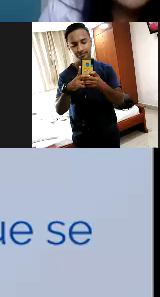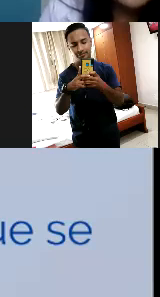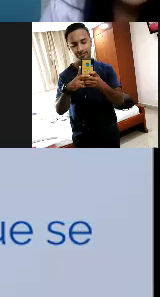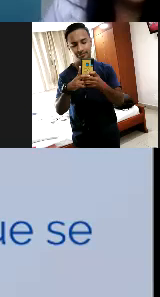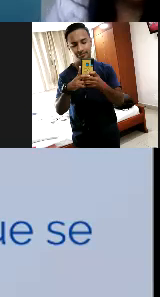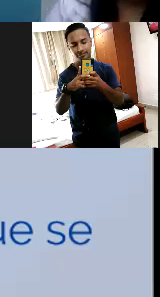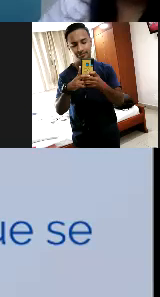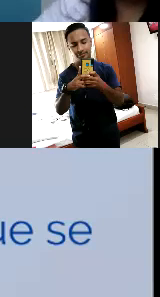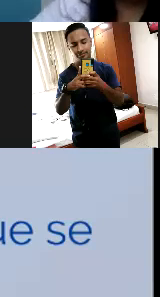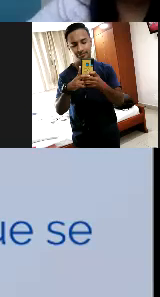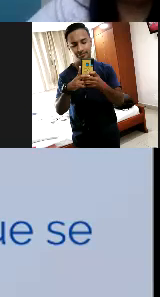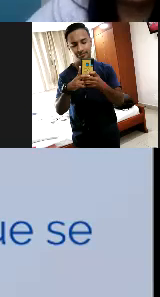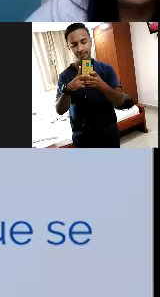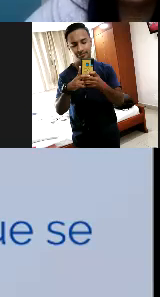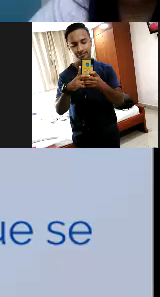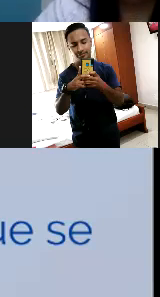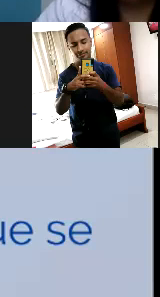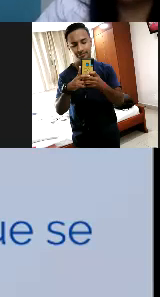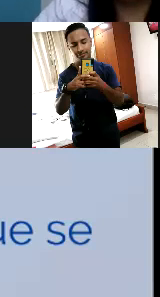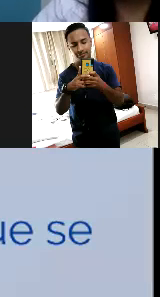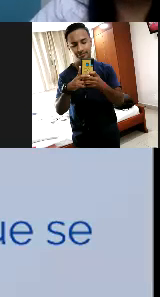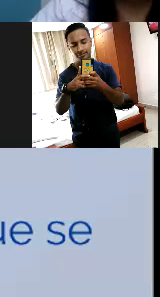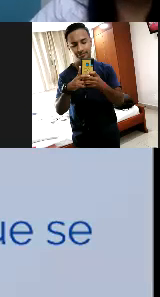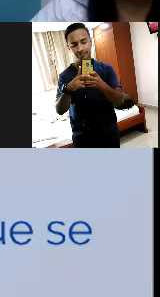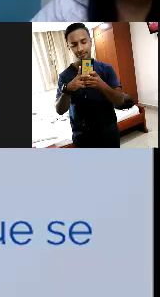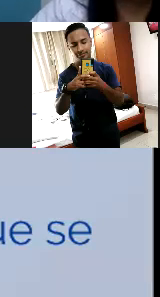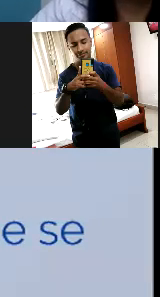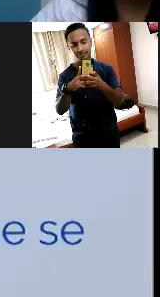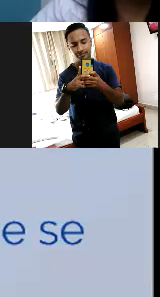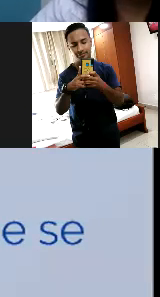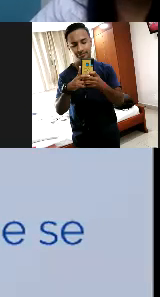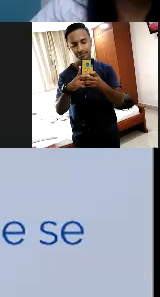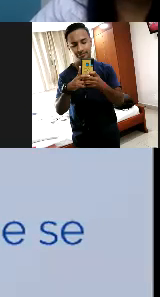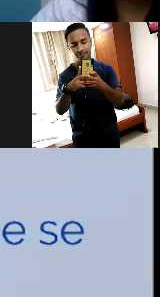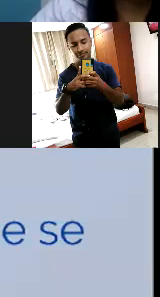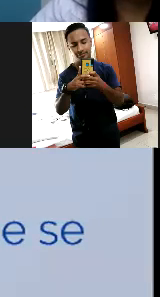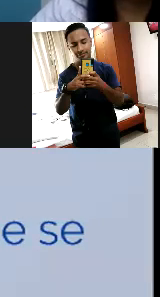de los varones no se debe colocar el cinturón sobre el sitio de salida.